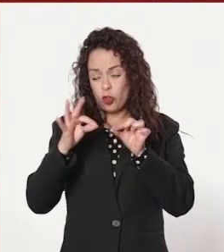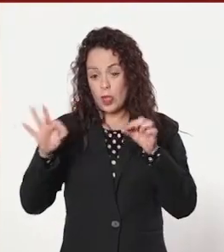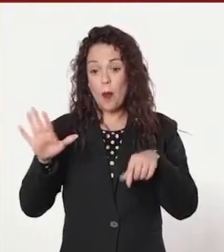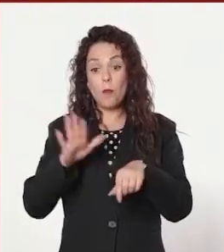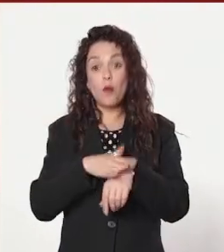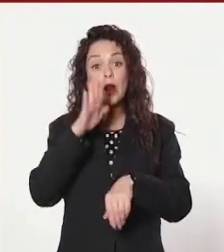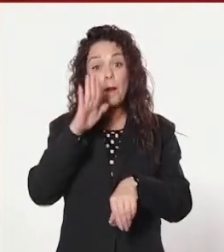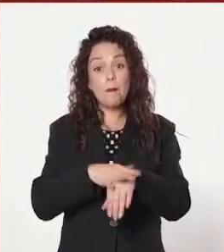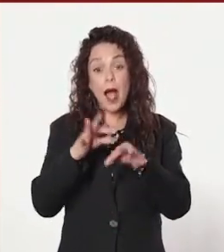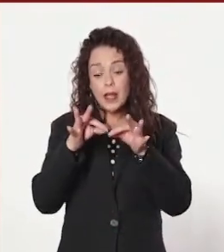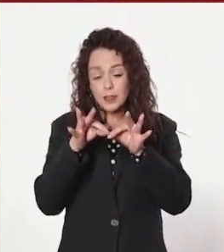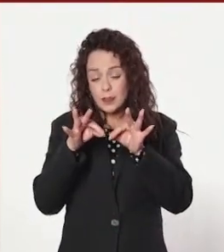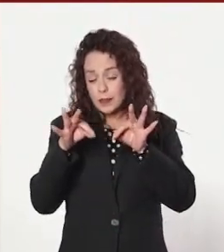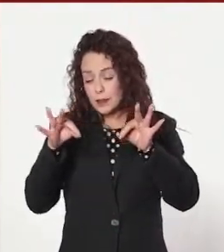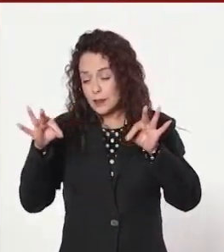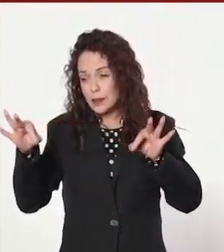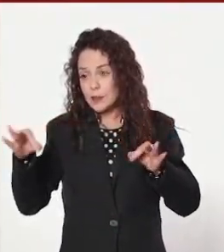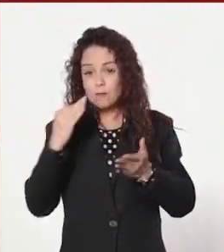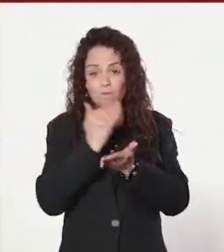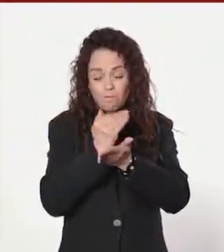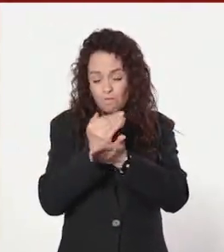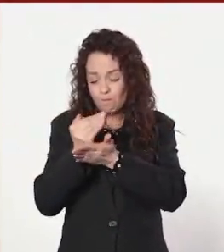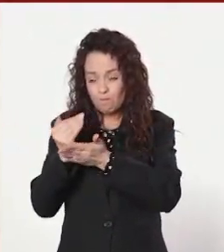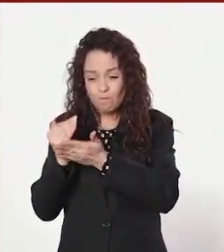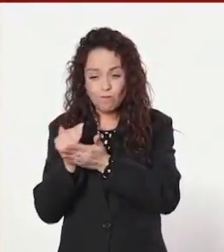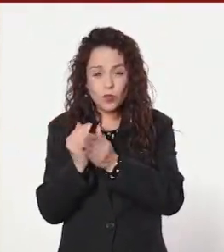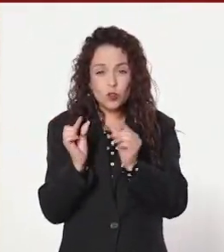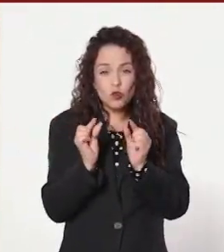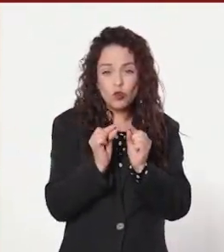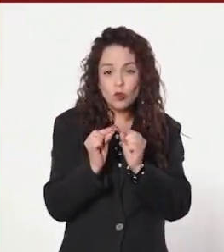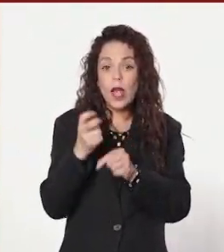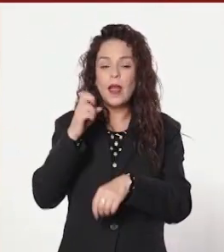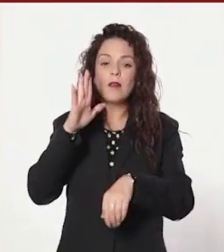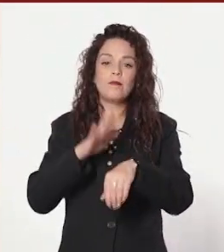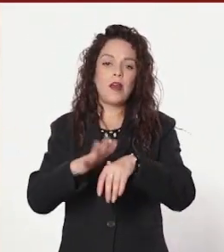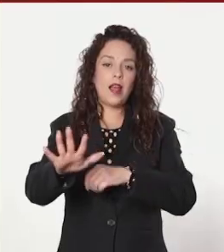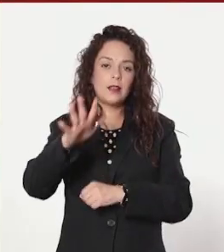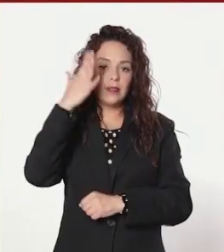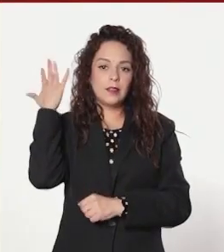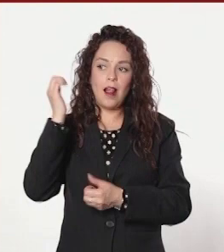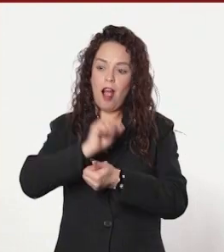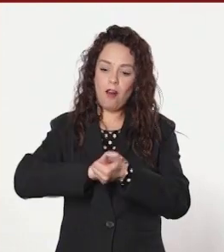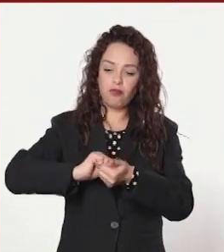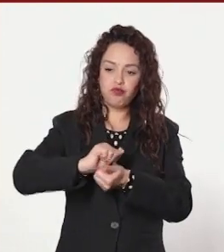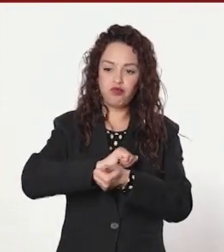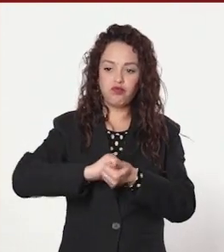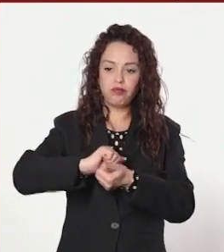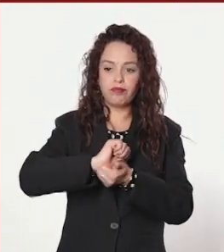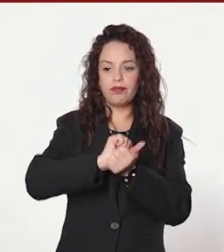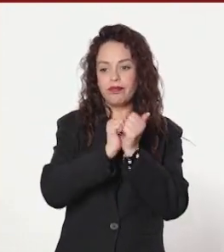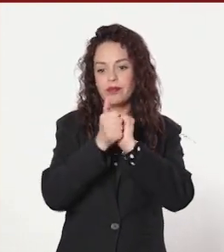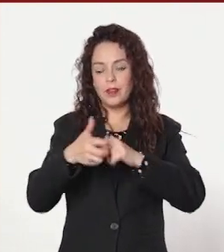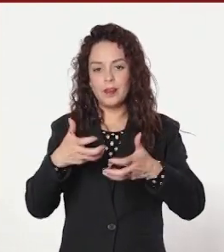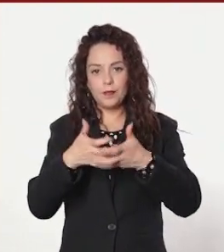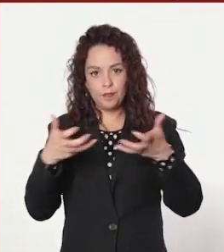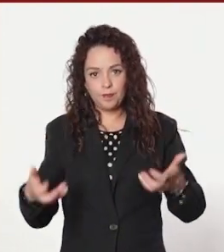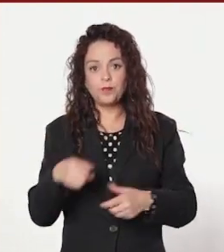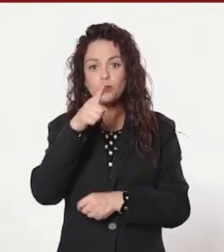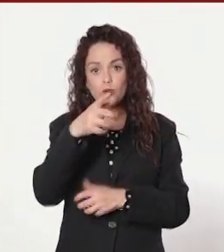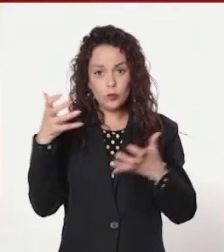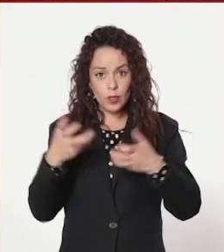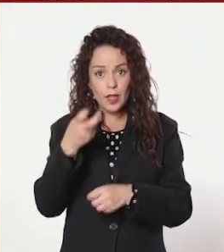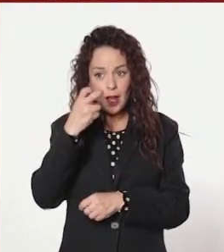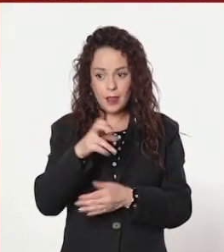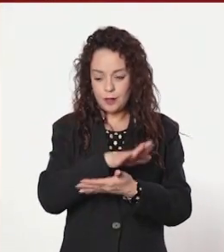más delgadito y más picadito esté todo, pues obviamente va a ser mucho más rápido este proceso, ¿no? Entonces tú vas haciendo esta capa como